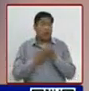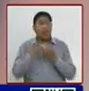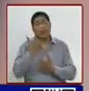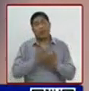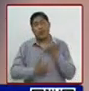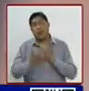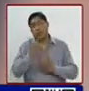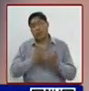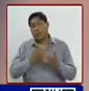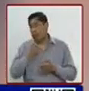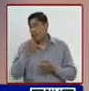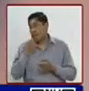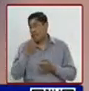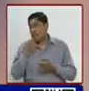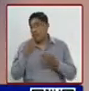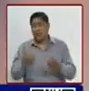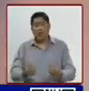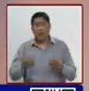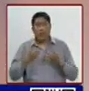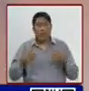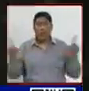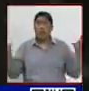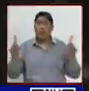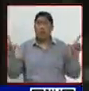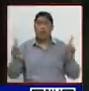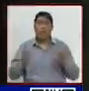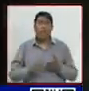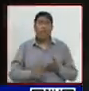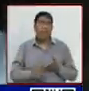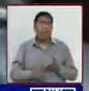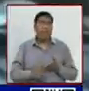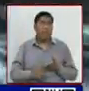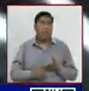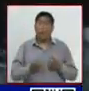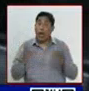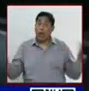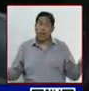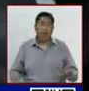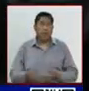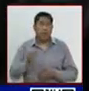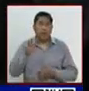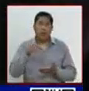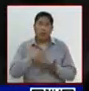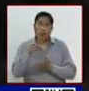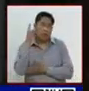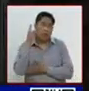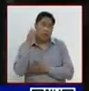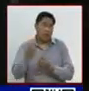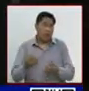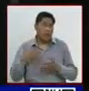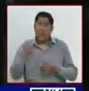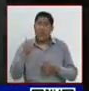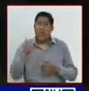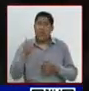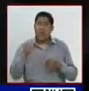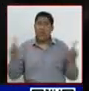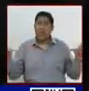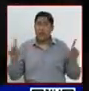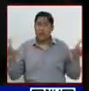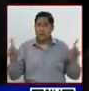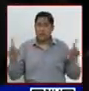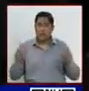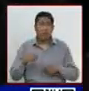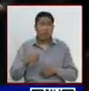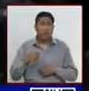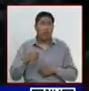estafado diciendo que él nos iba a entregar televisores, que en 5,000 bolivianos se me iba a entregar 10 televisores y